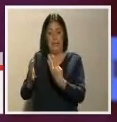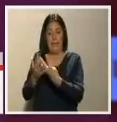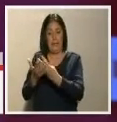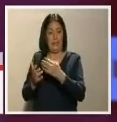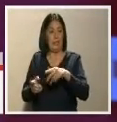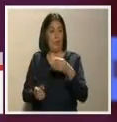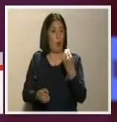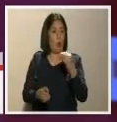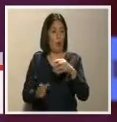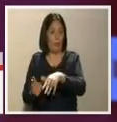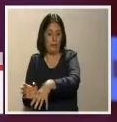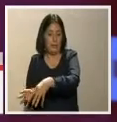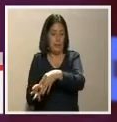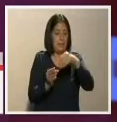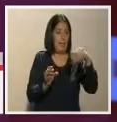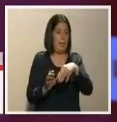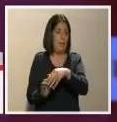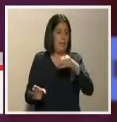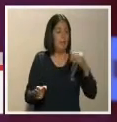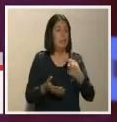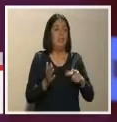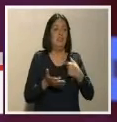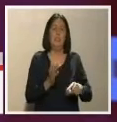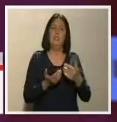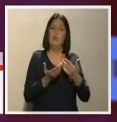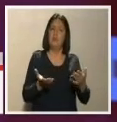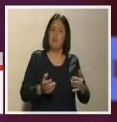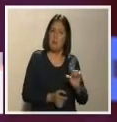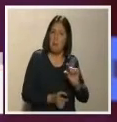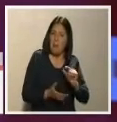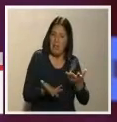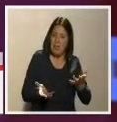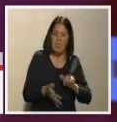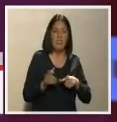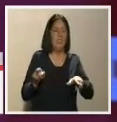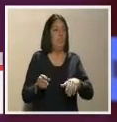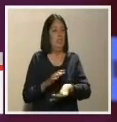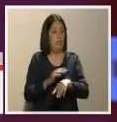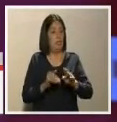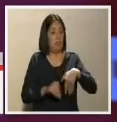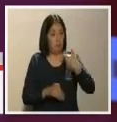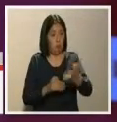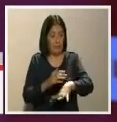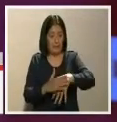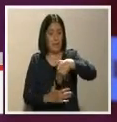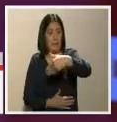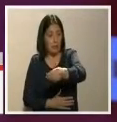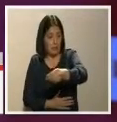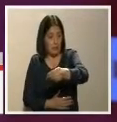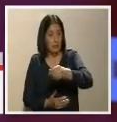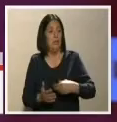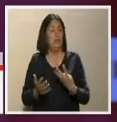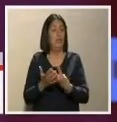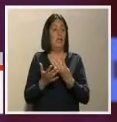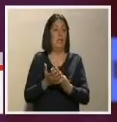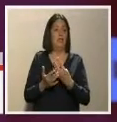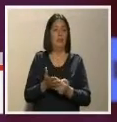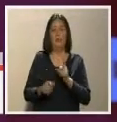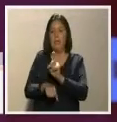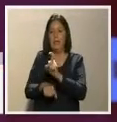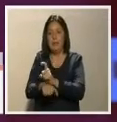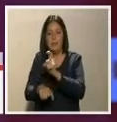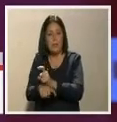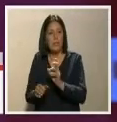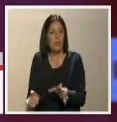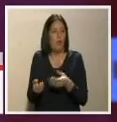los jóvenes que han hecho pequeñas cosas y que salen de la cárcel como de escuelas del